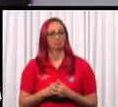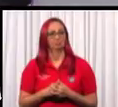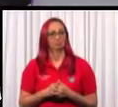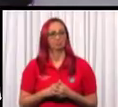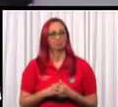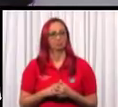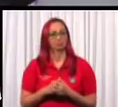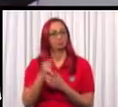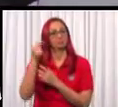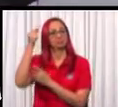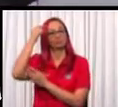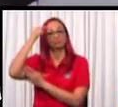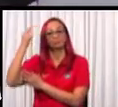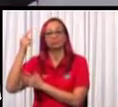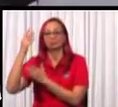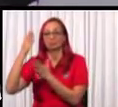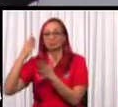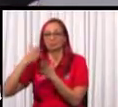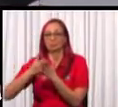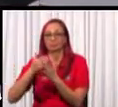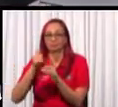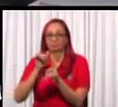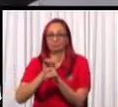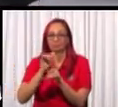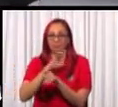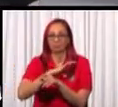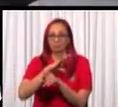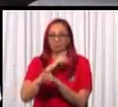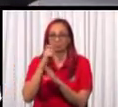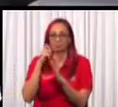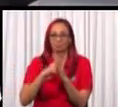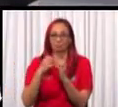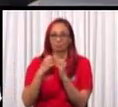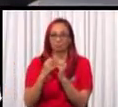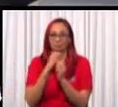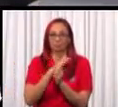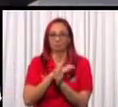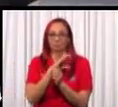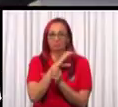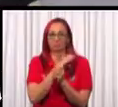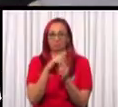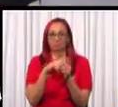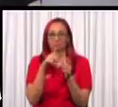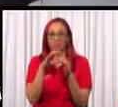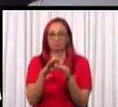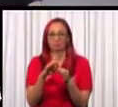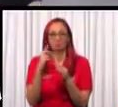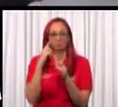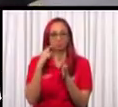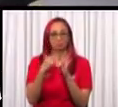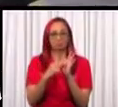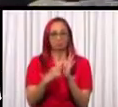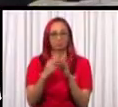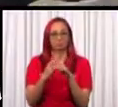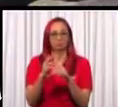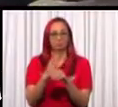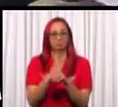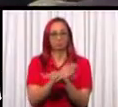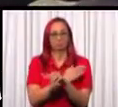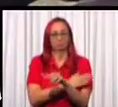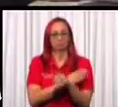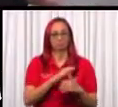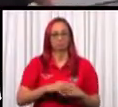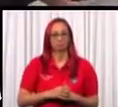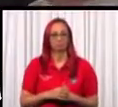nunca ha tenido, digamos, como carácter hacia muchas situaciones que debe enfrentar para mejorar siempre la, digamos,